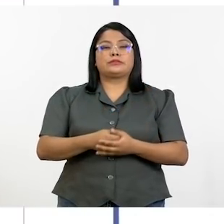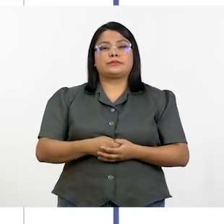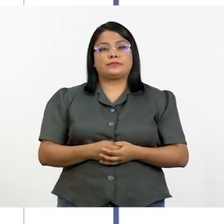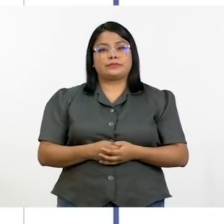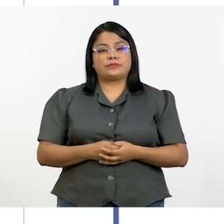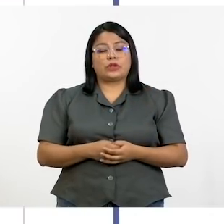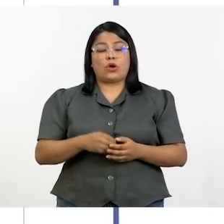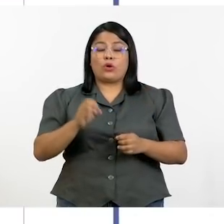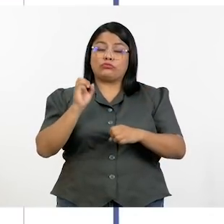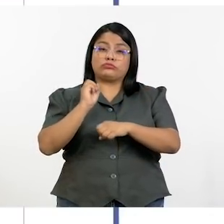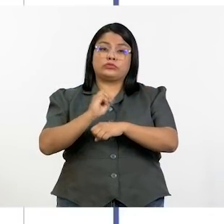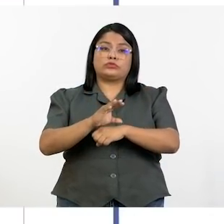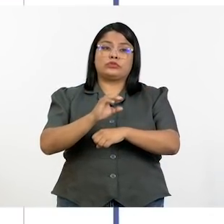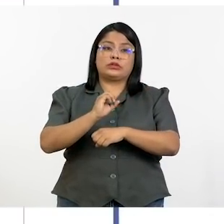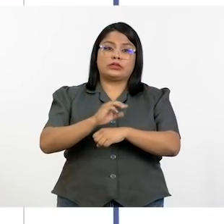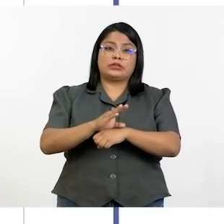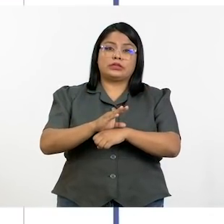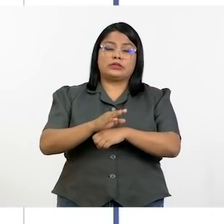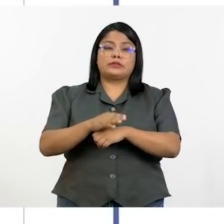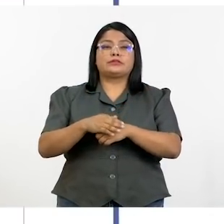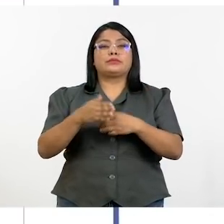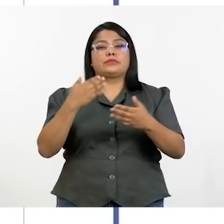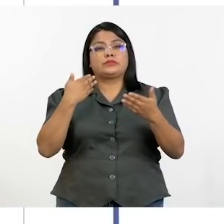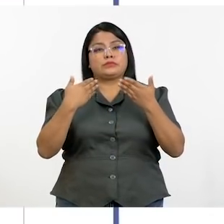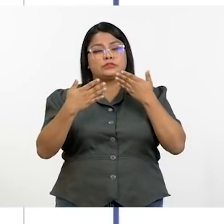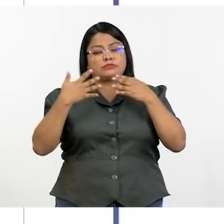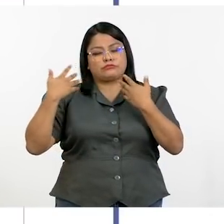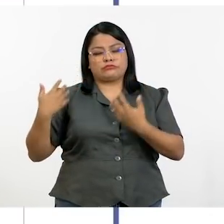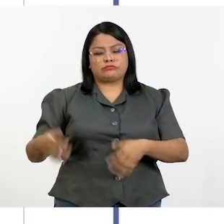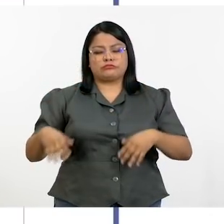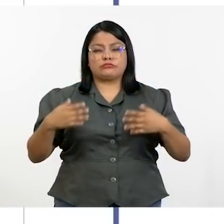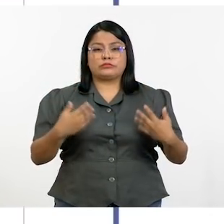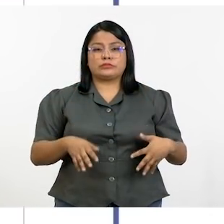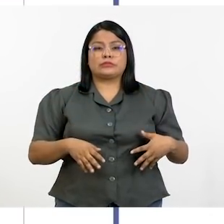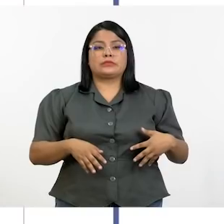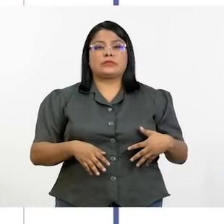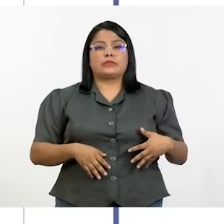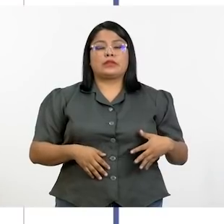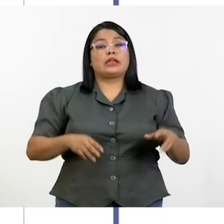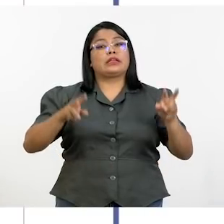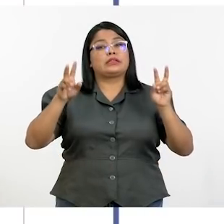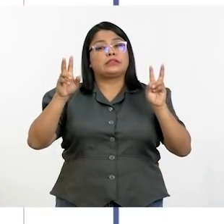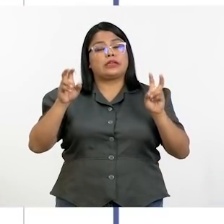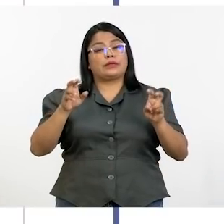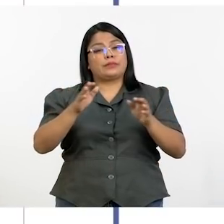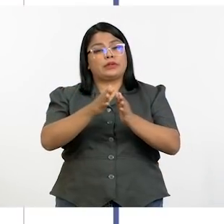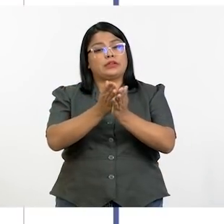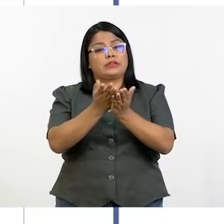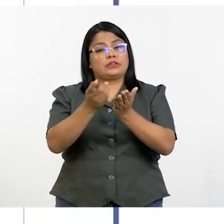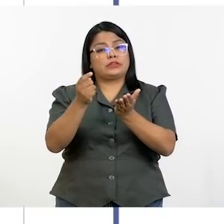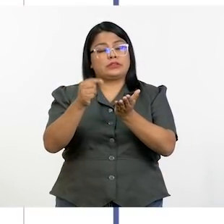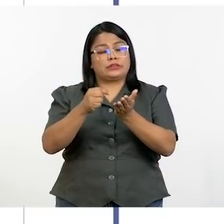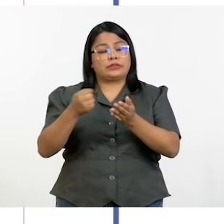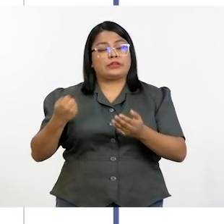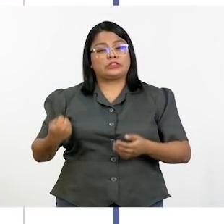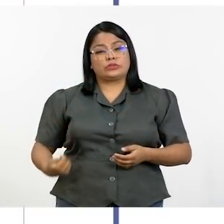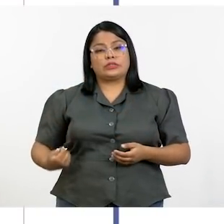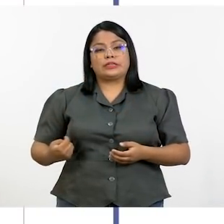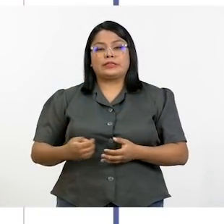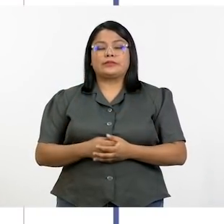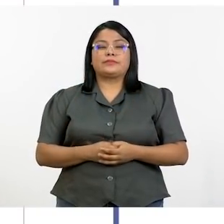anticipación, con sugerencias para orientar las actividades que contiene el libro de texto del